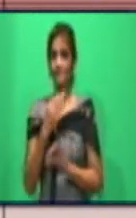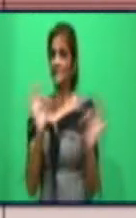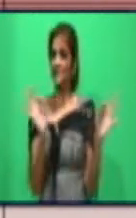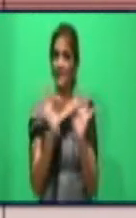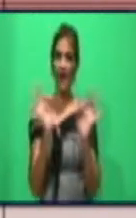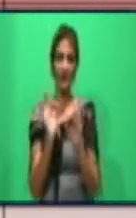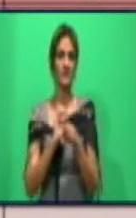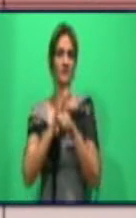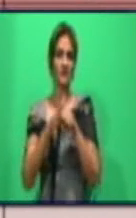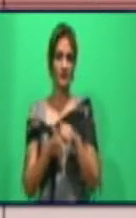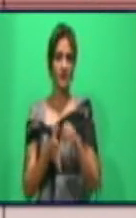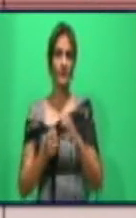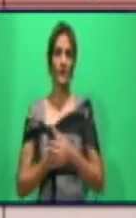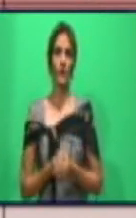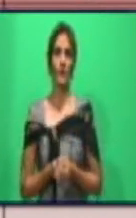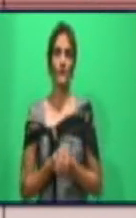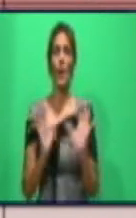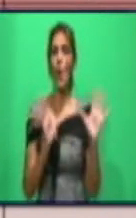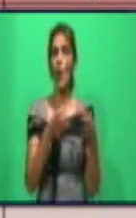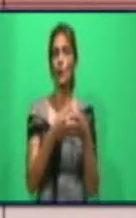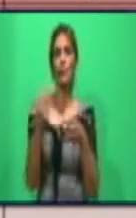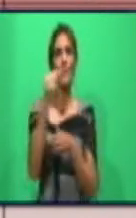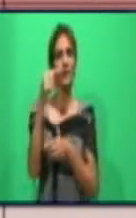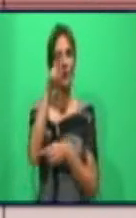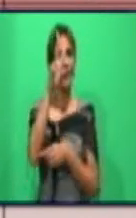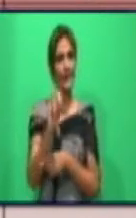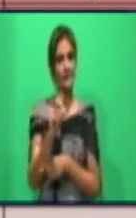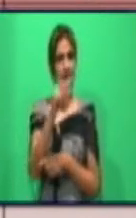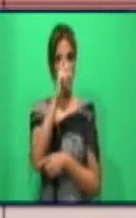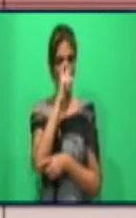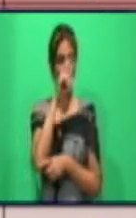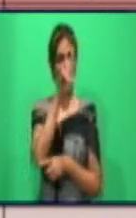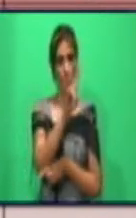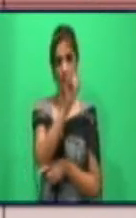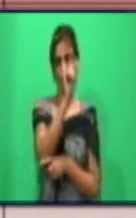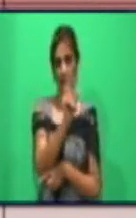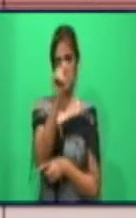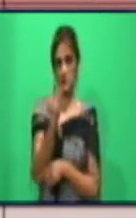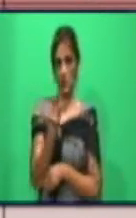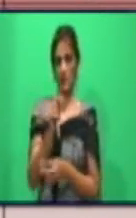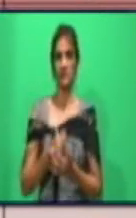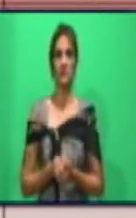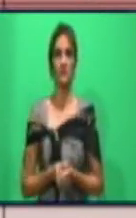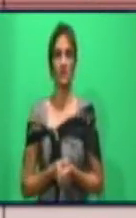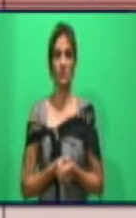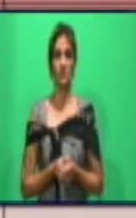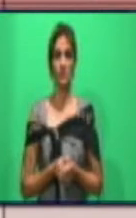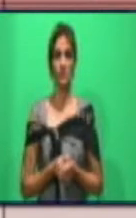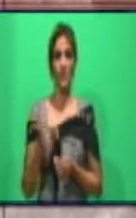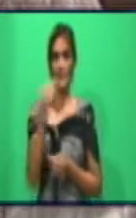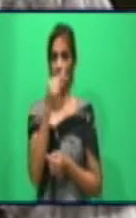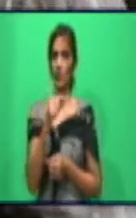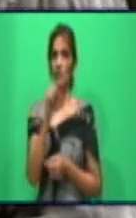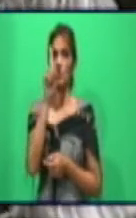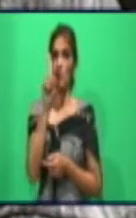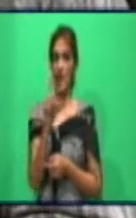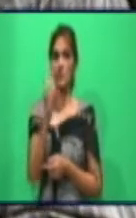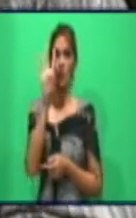riesgo en menores de 20 años se reportaron 94 euros en menores de un año y